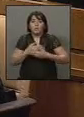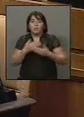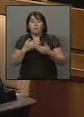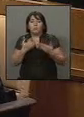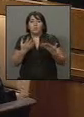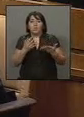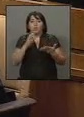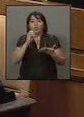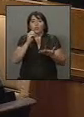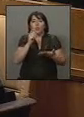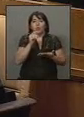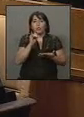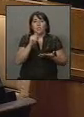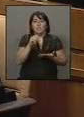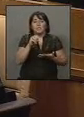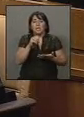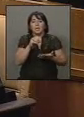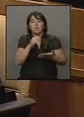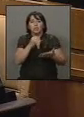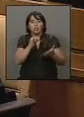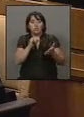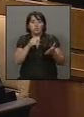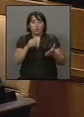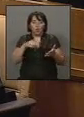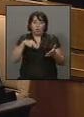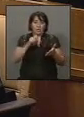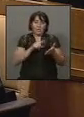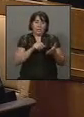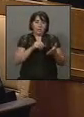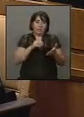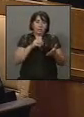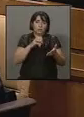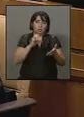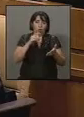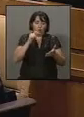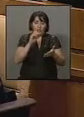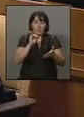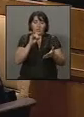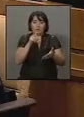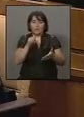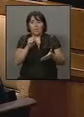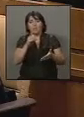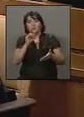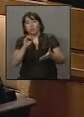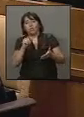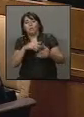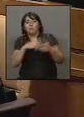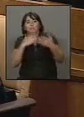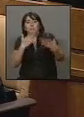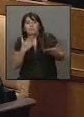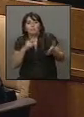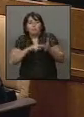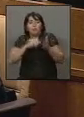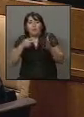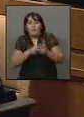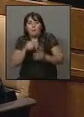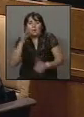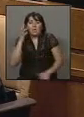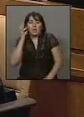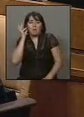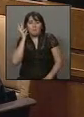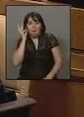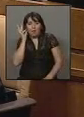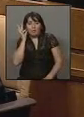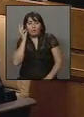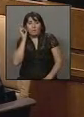cotizaciones ininterrumpidas, lo que significaba que había un evidente retroceso para que las madres pudieran acceder al beneficio de Salas Cunas toda vez